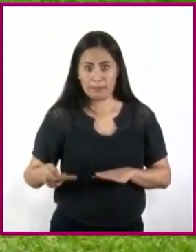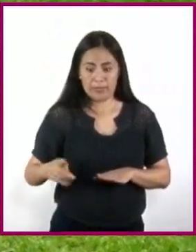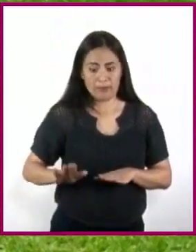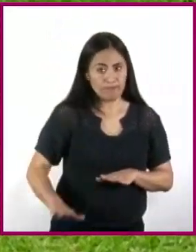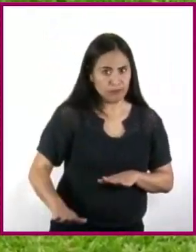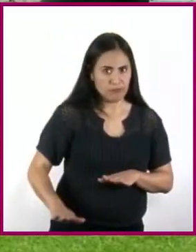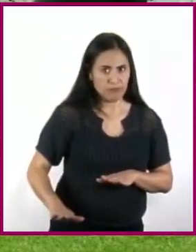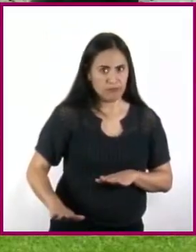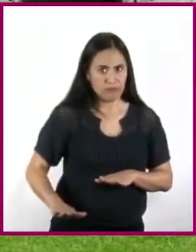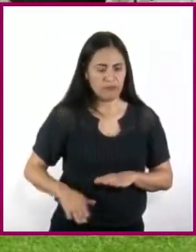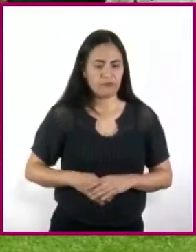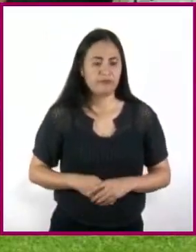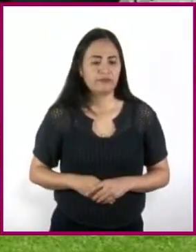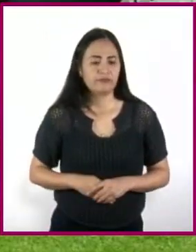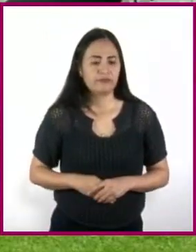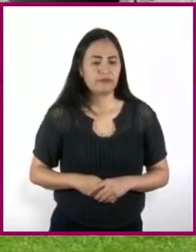ponchar.